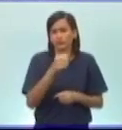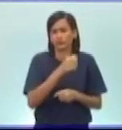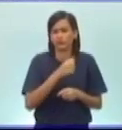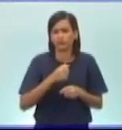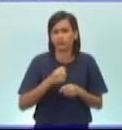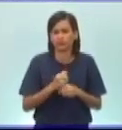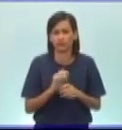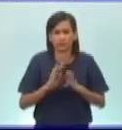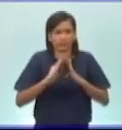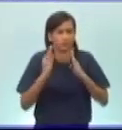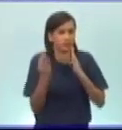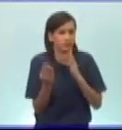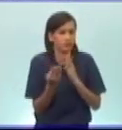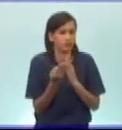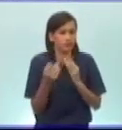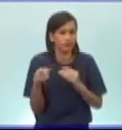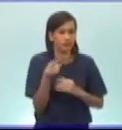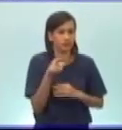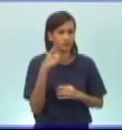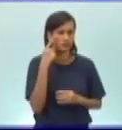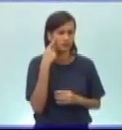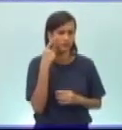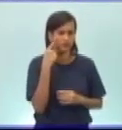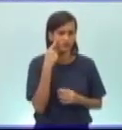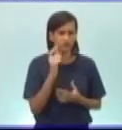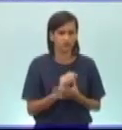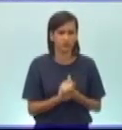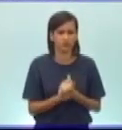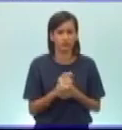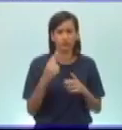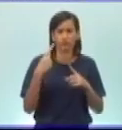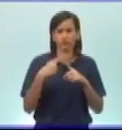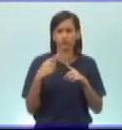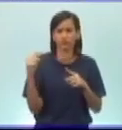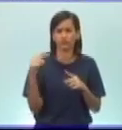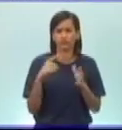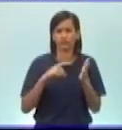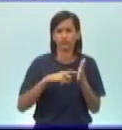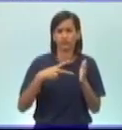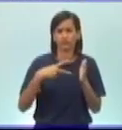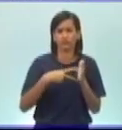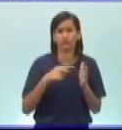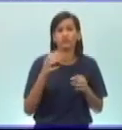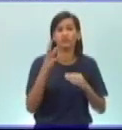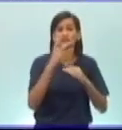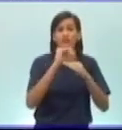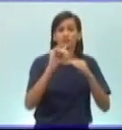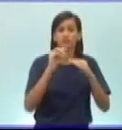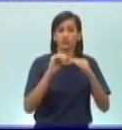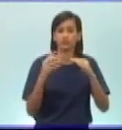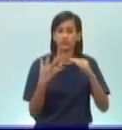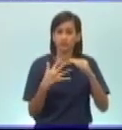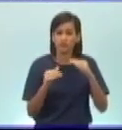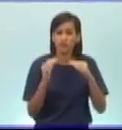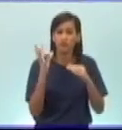conocemos del cálculo de operaciones combinadas y del cálculo con fracciones y expresiones decimales para utilizarlos